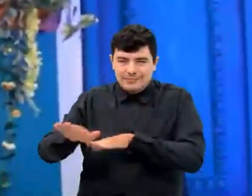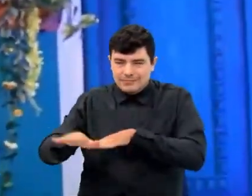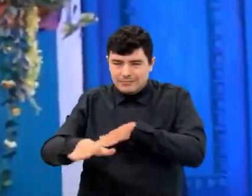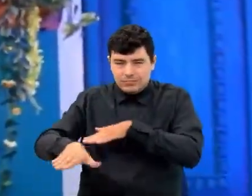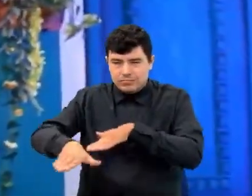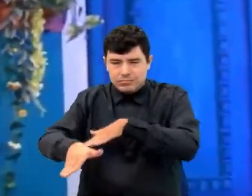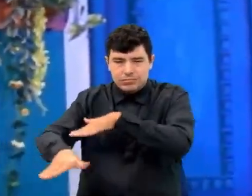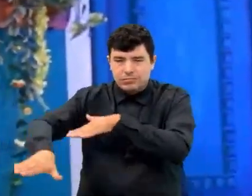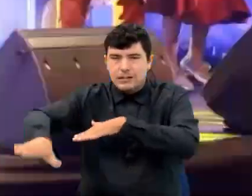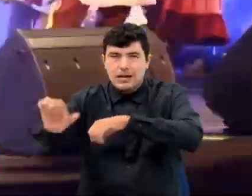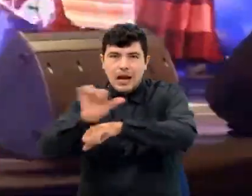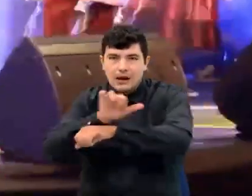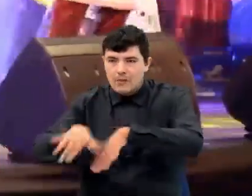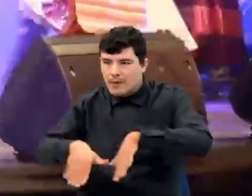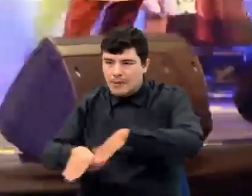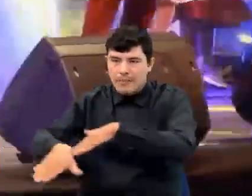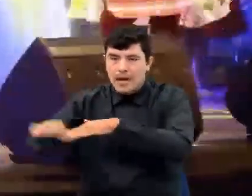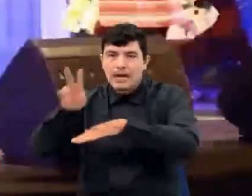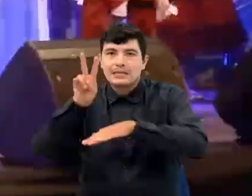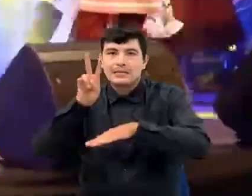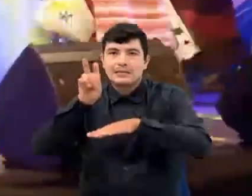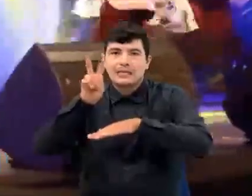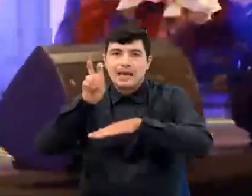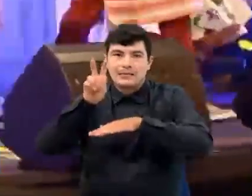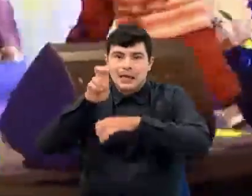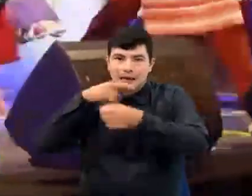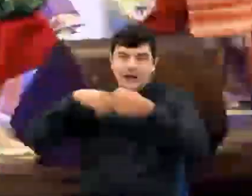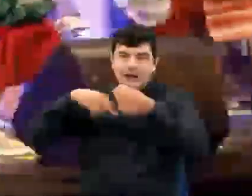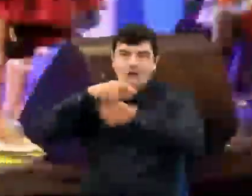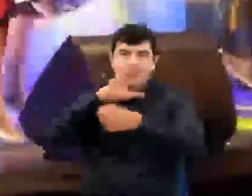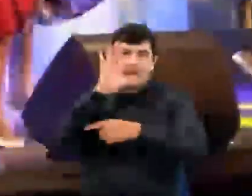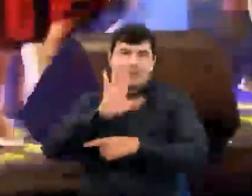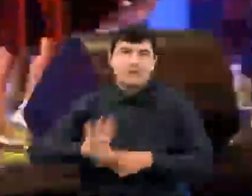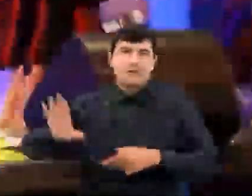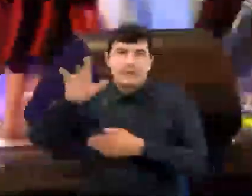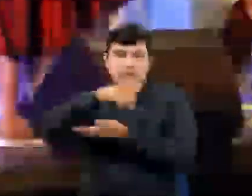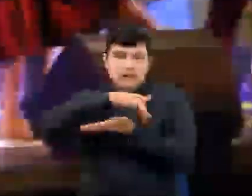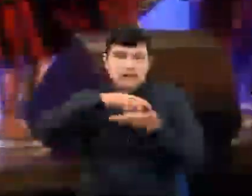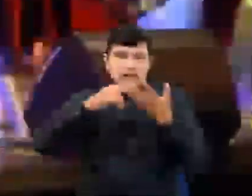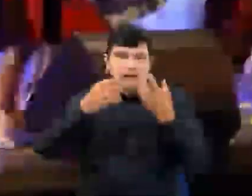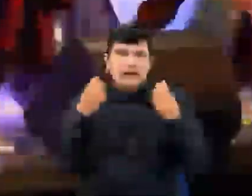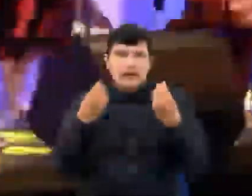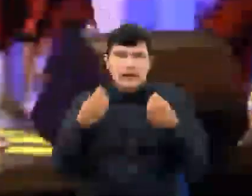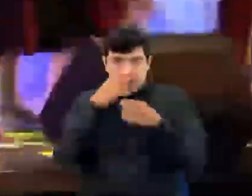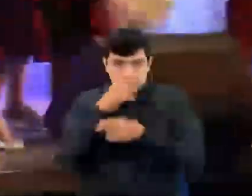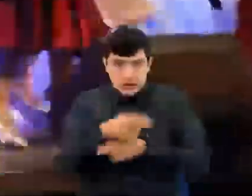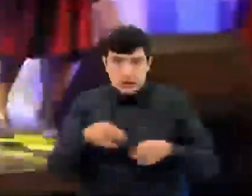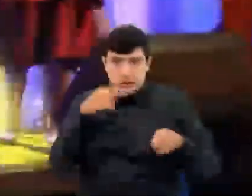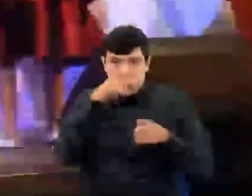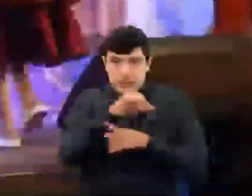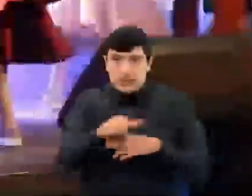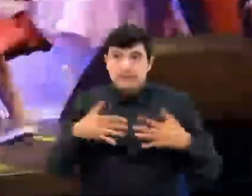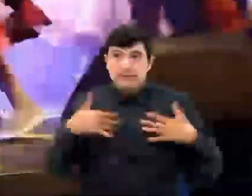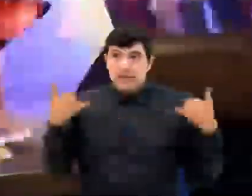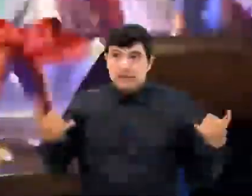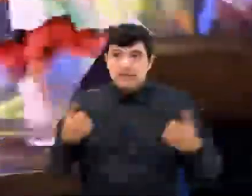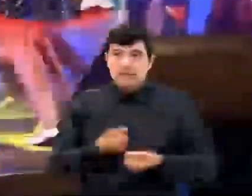que recorrerá las 7 provincias del departamento, llevando felicidad a todos los niños en esta Navidad.